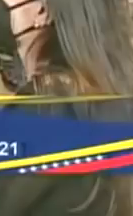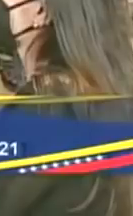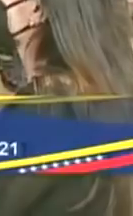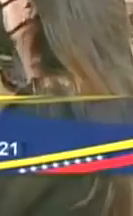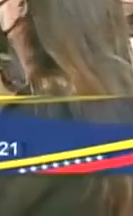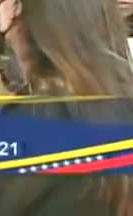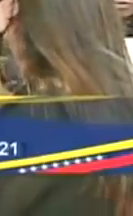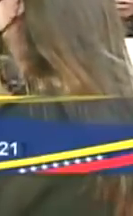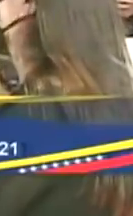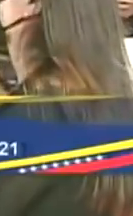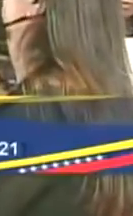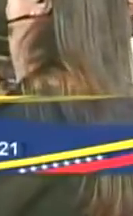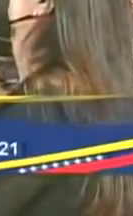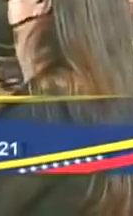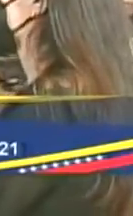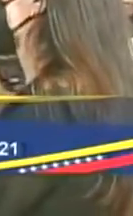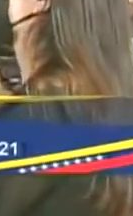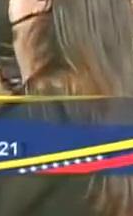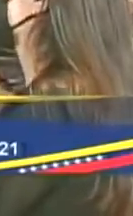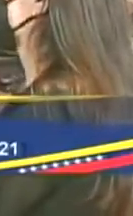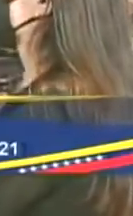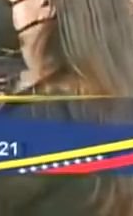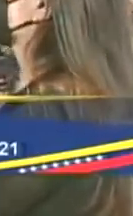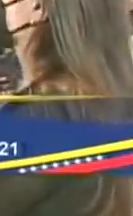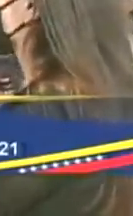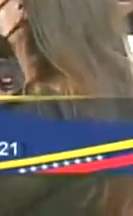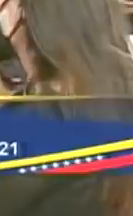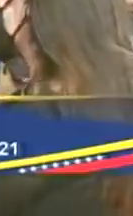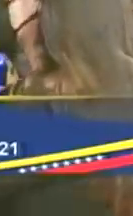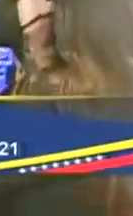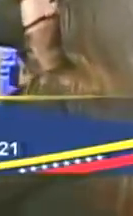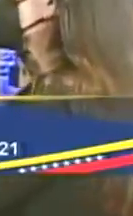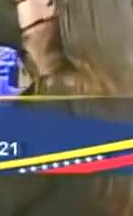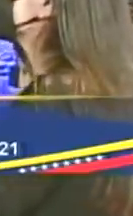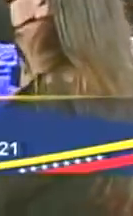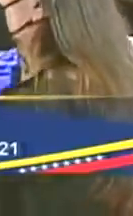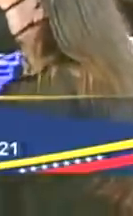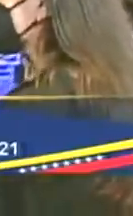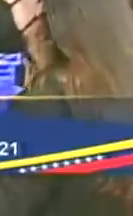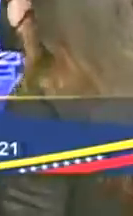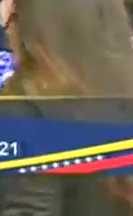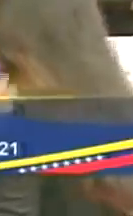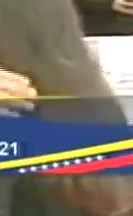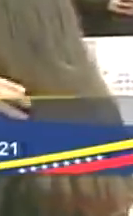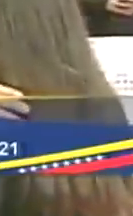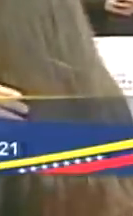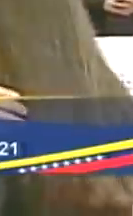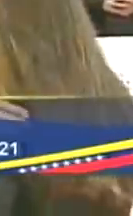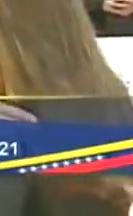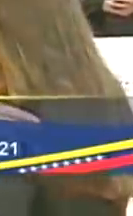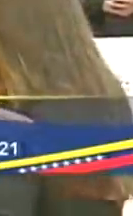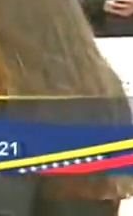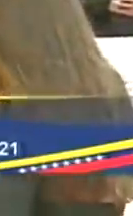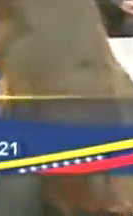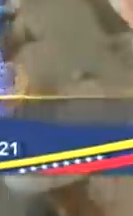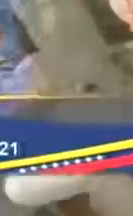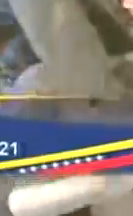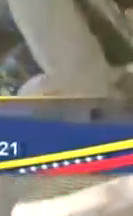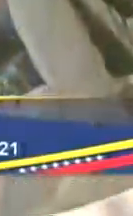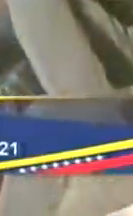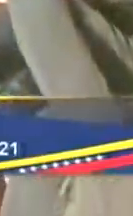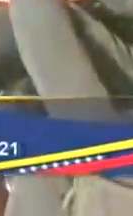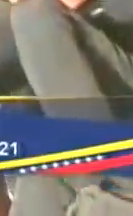kit para diagnóstico del cáncer de mama, el rescate además de la semilla Guanape, que fue un trabajo hecho por un luchador social que lamentablemente Mención ya no